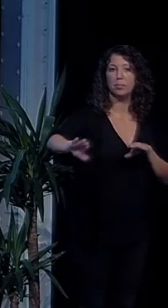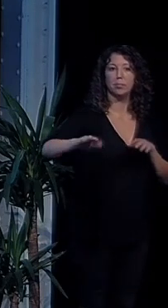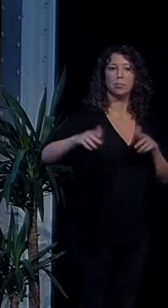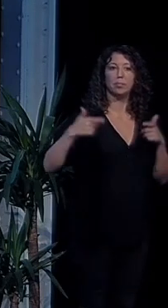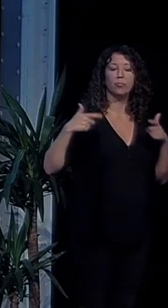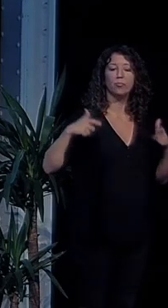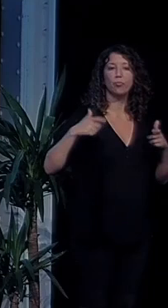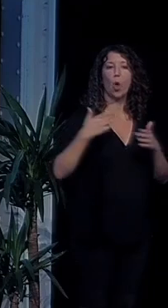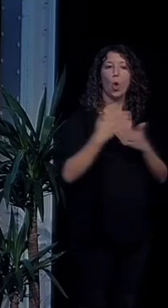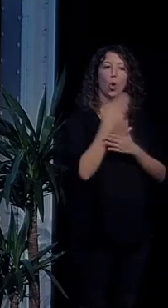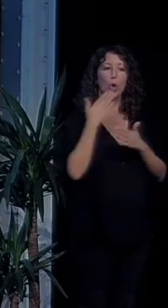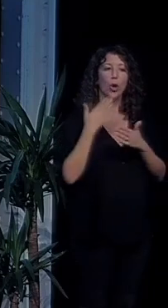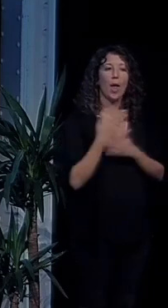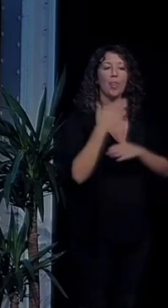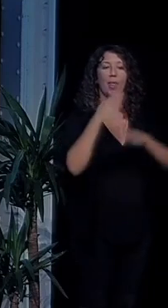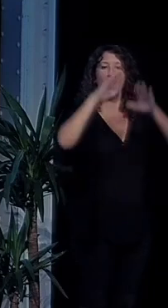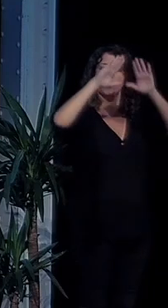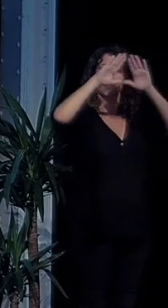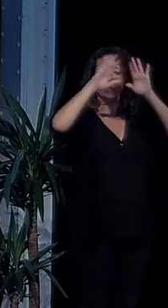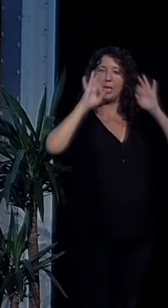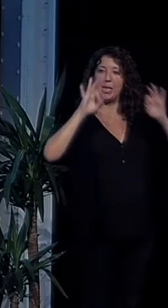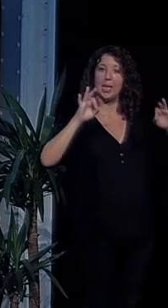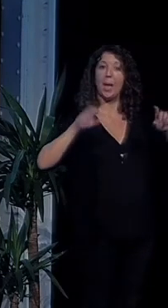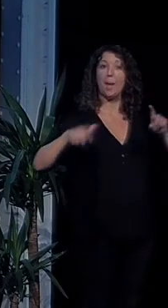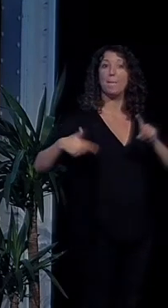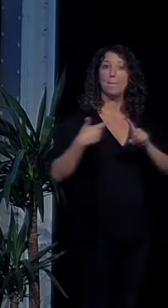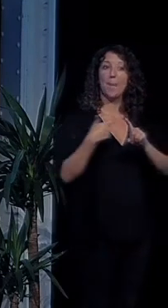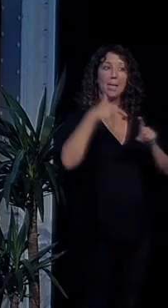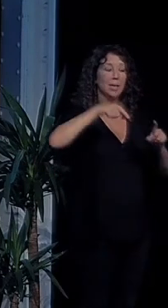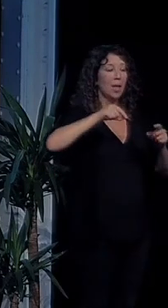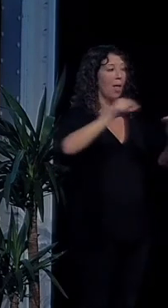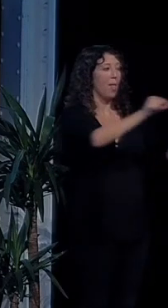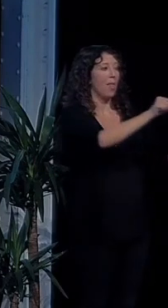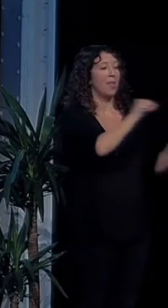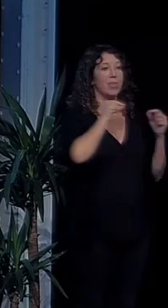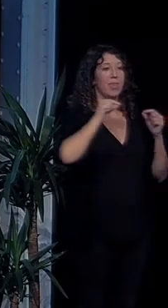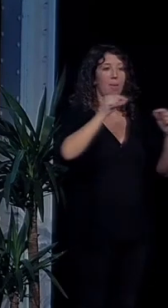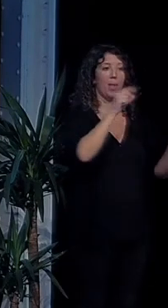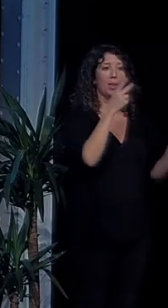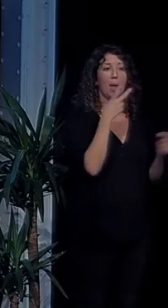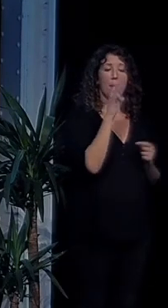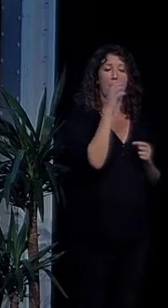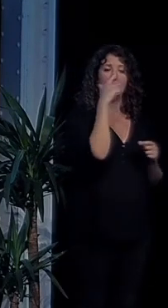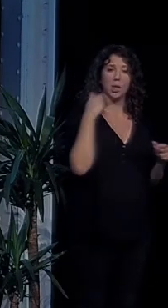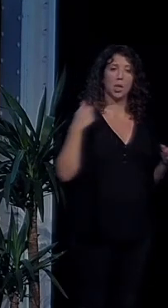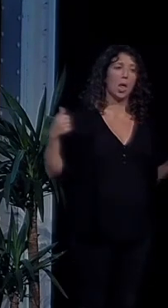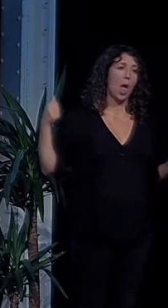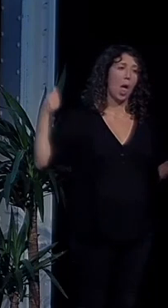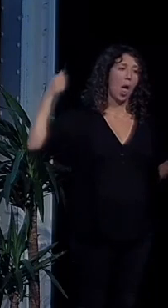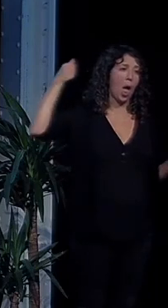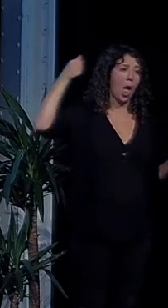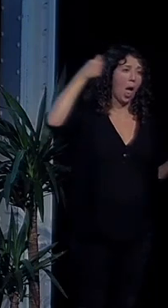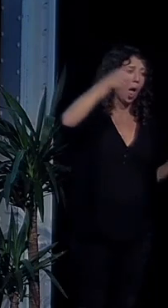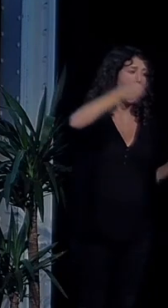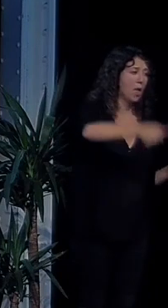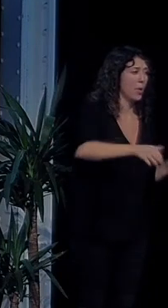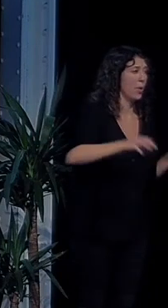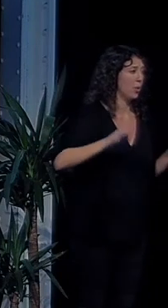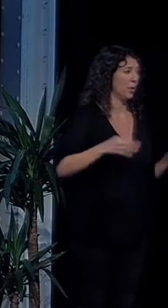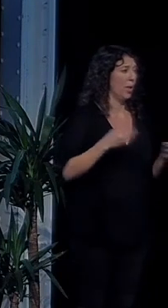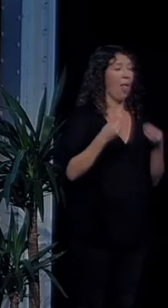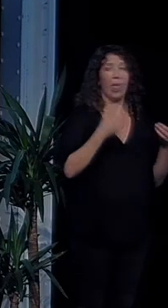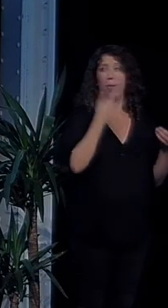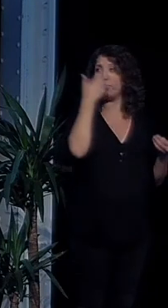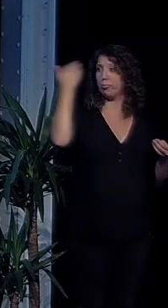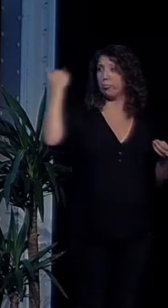de unas jornadas feministas. Y de todas maneras te tengo que decir que este es el debate que lleva encima de la mesa desde hace 20 años. O sea, nos hemos peleado por esto hace 20 años,